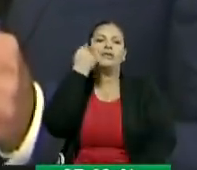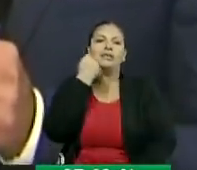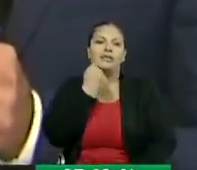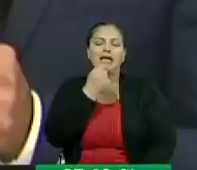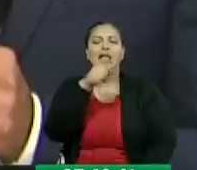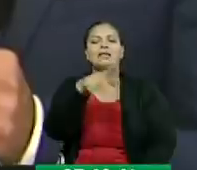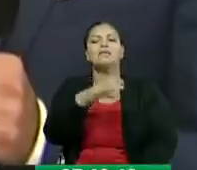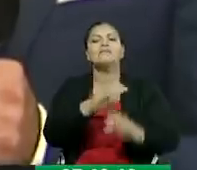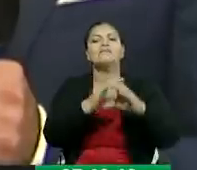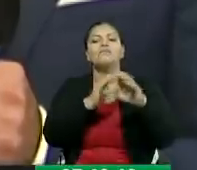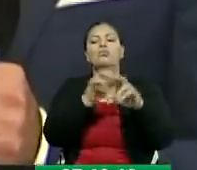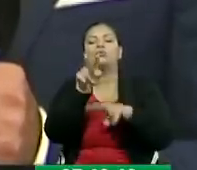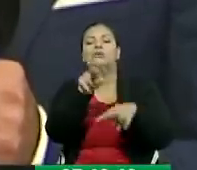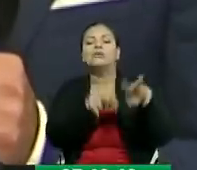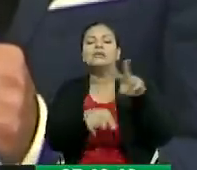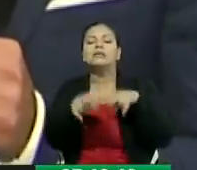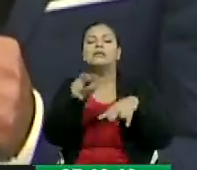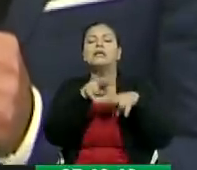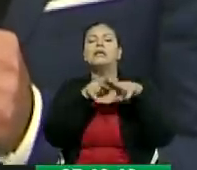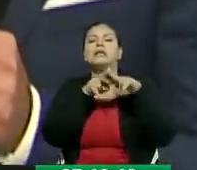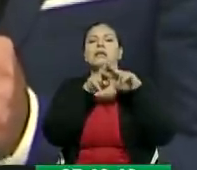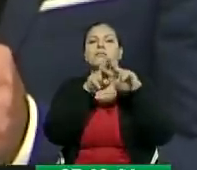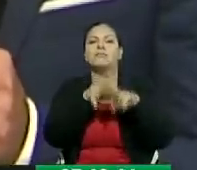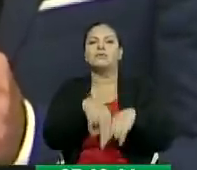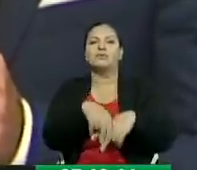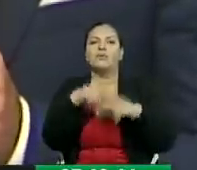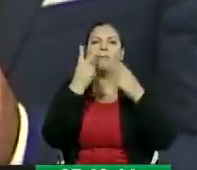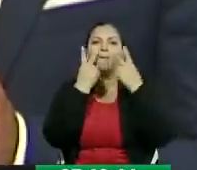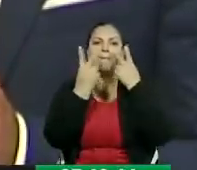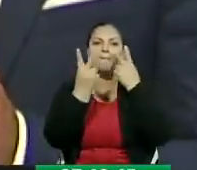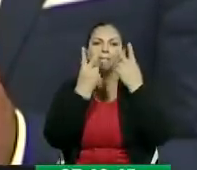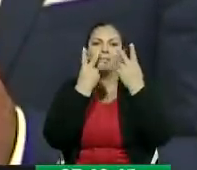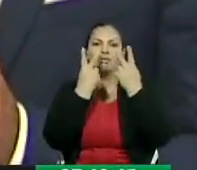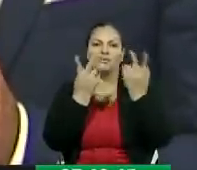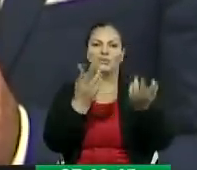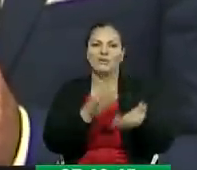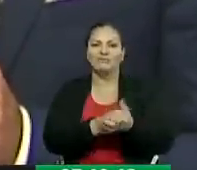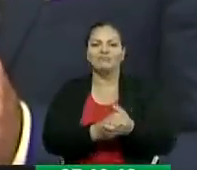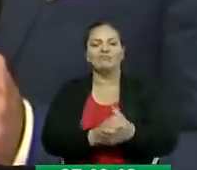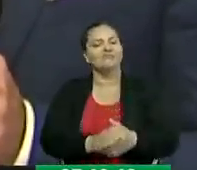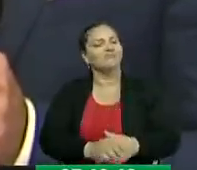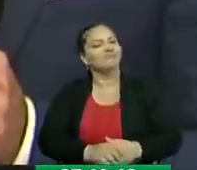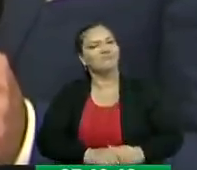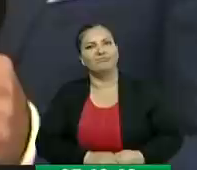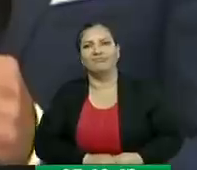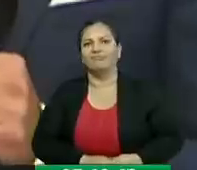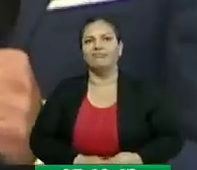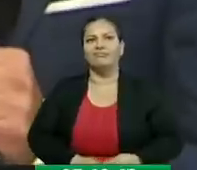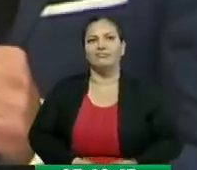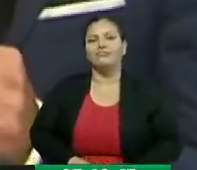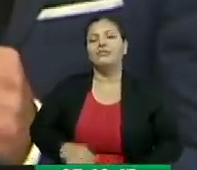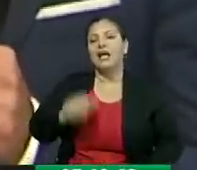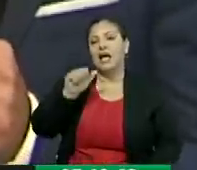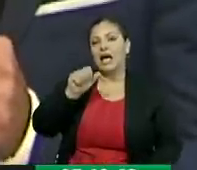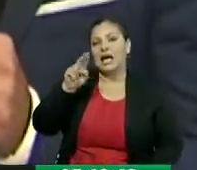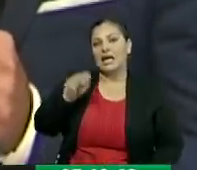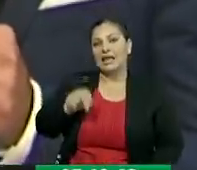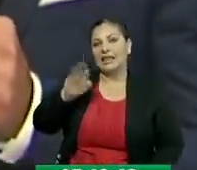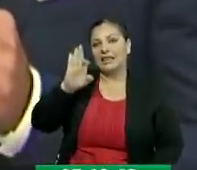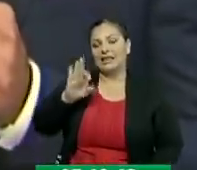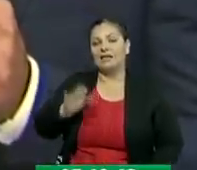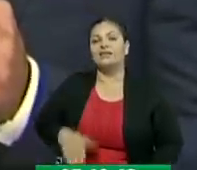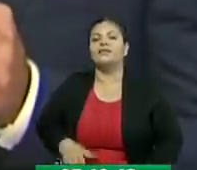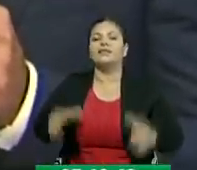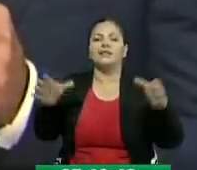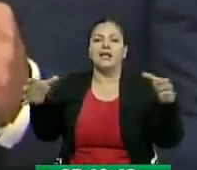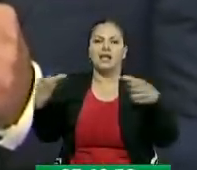algún ejecutivo, pero nos dijeron que ninguno se encontraba en Guayaquil. A pesar de la disposición de la Agencia Nacional de Tránsito de suspender las operaciones de